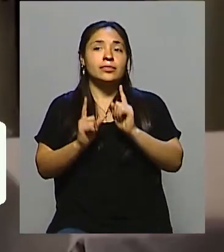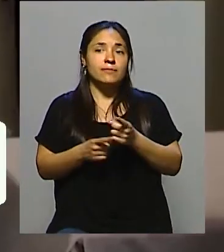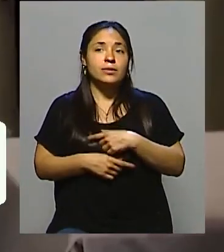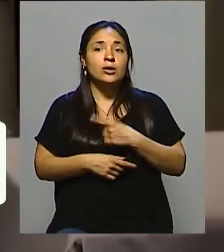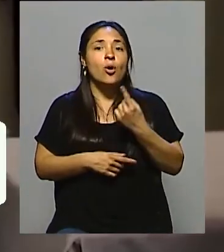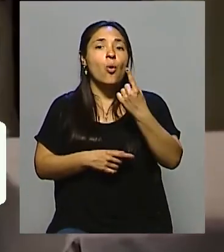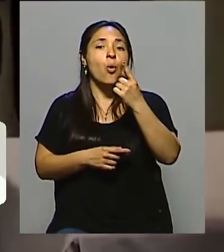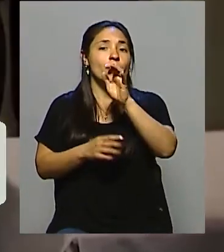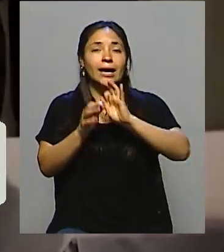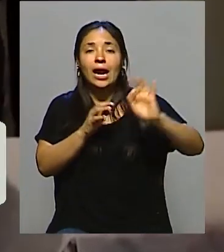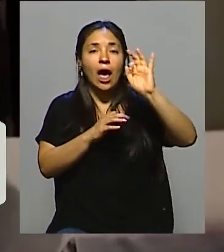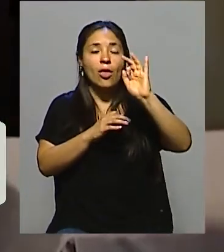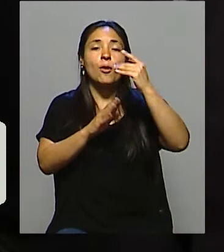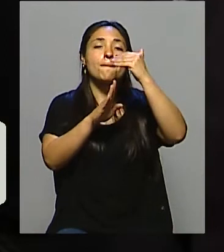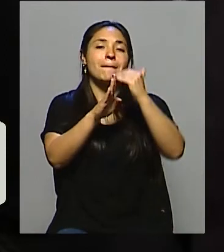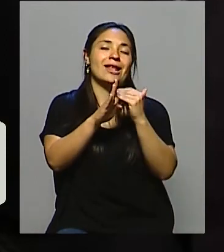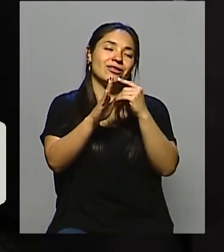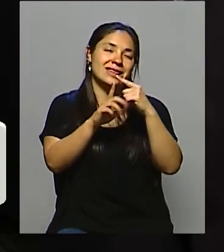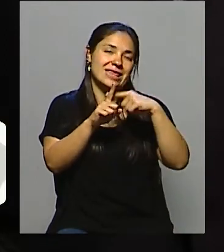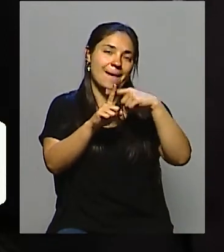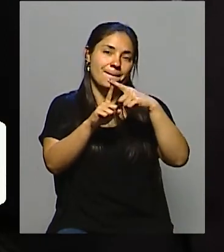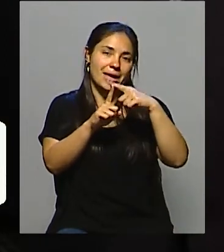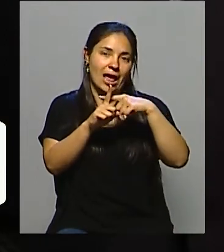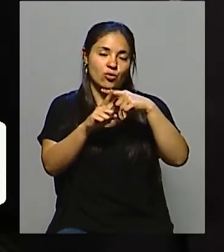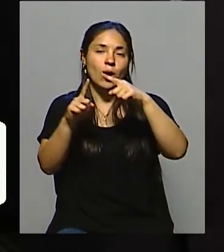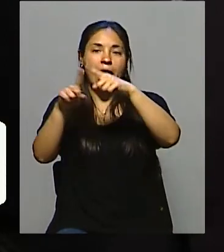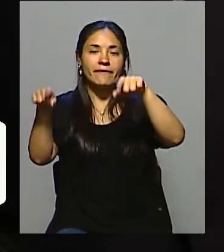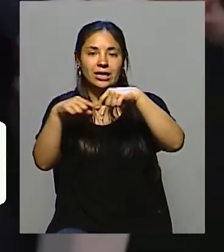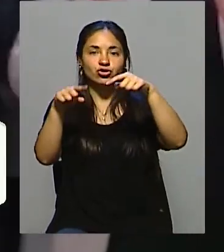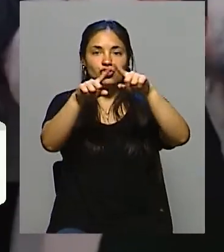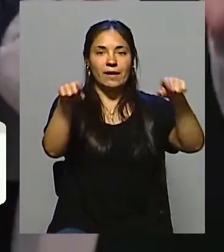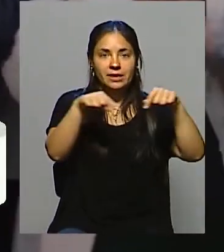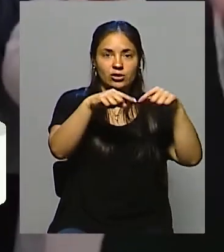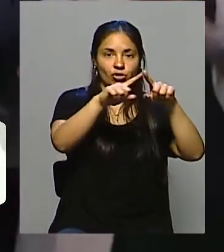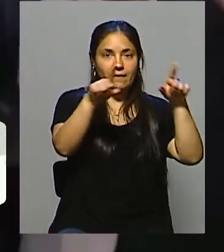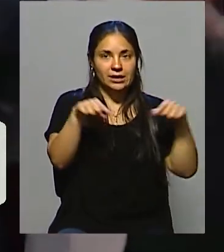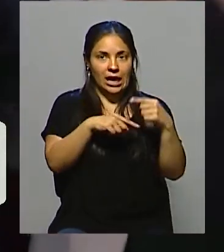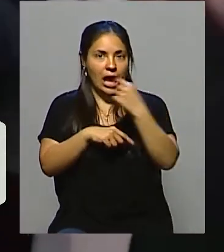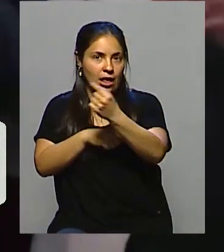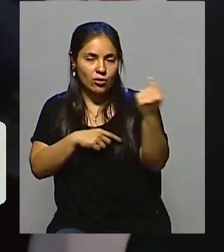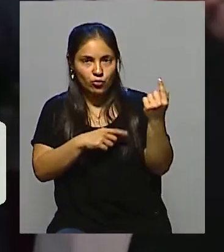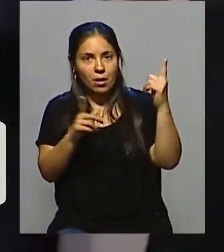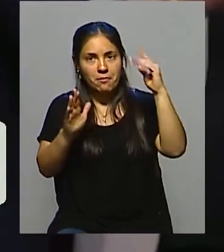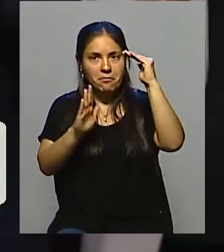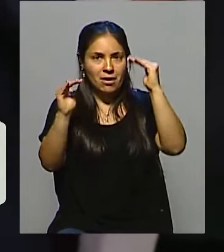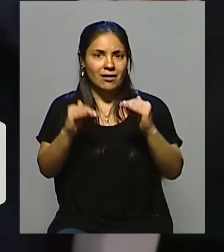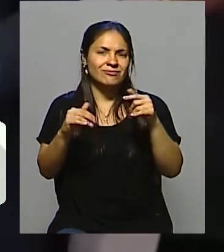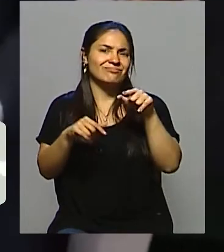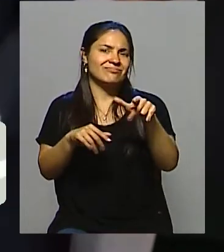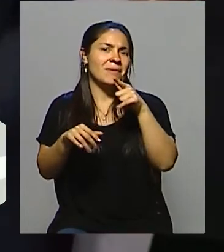de temperatura en cada habitación, en cada departamento, que son medidas